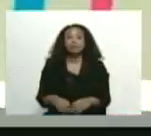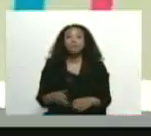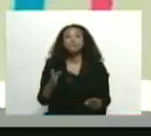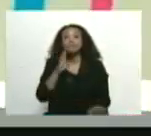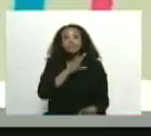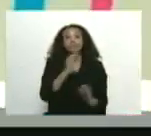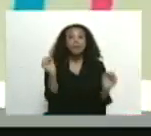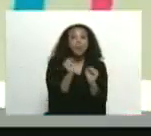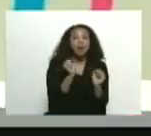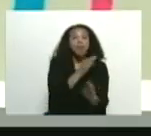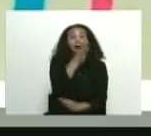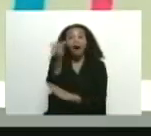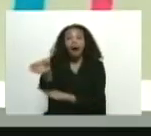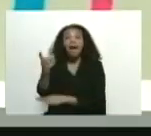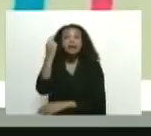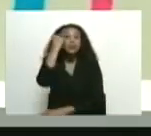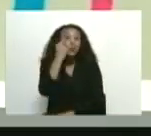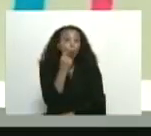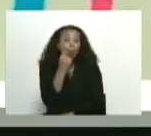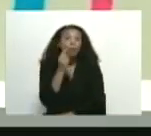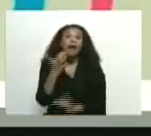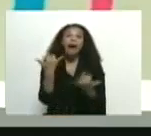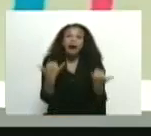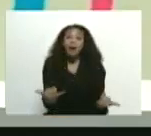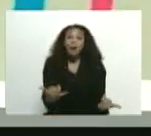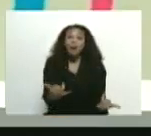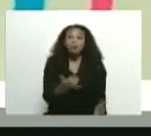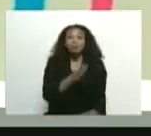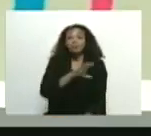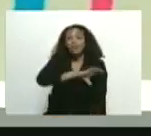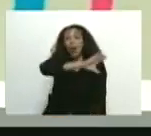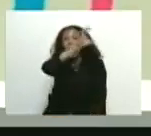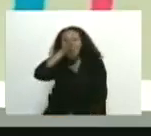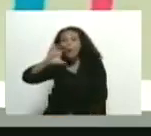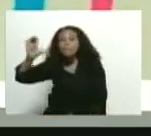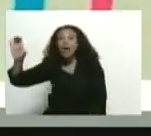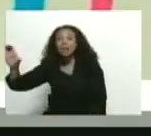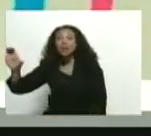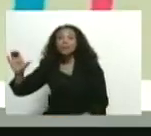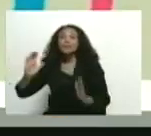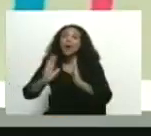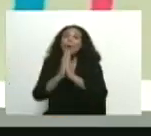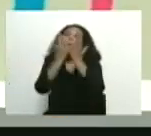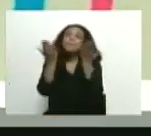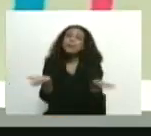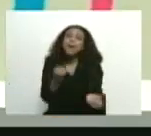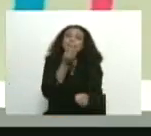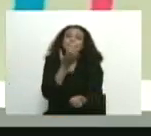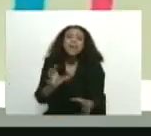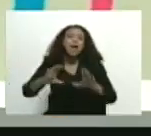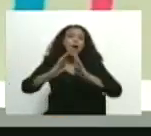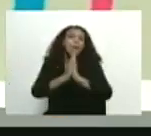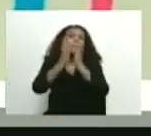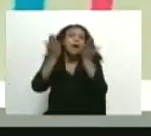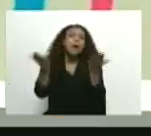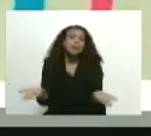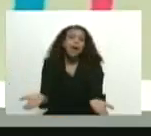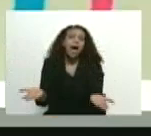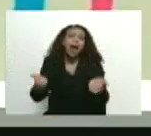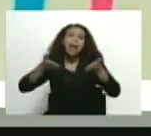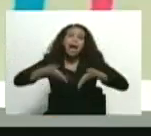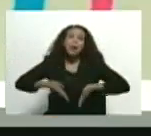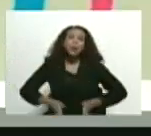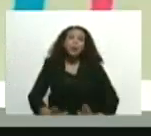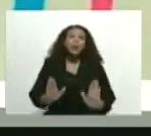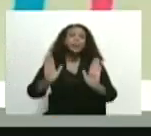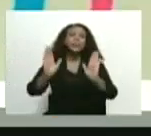desde Mérida y nos vamos a las costas de Cumaná, la bella comuna, Cumaná, la cuna del gran